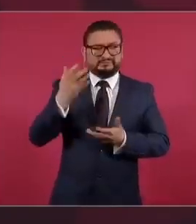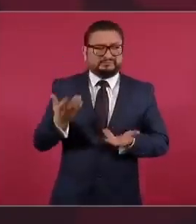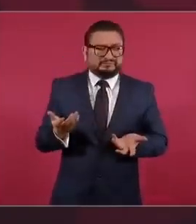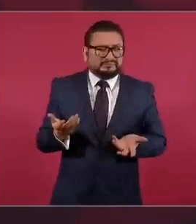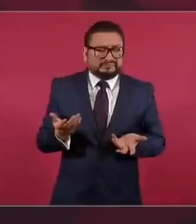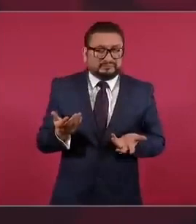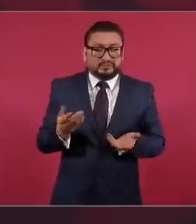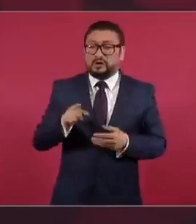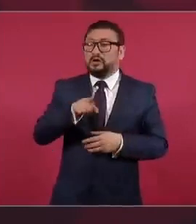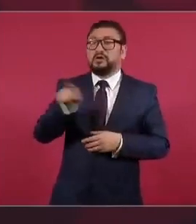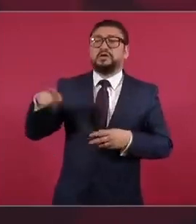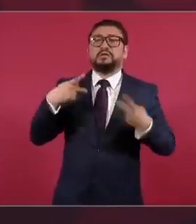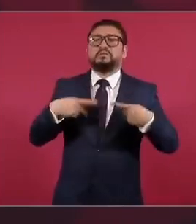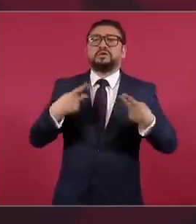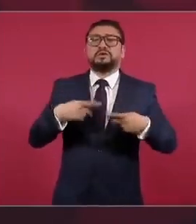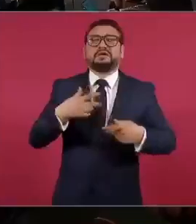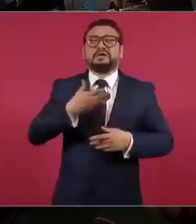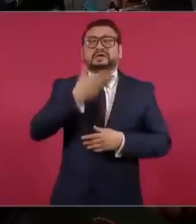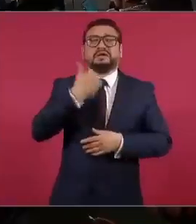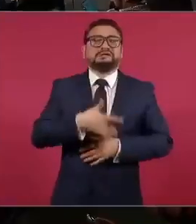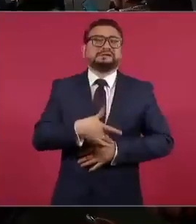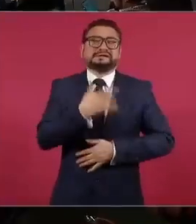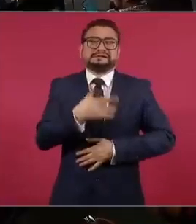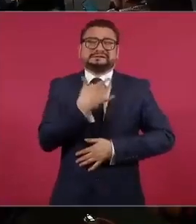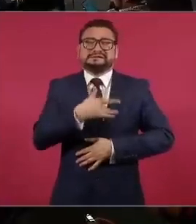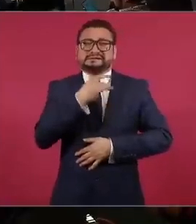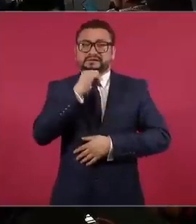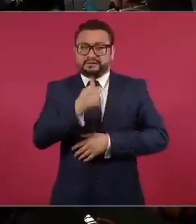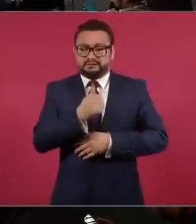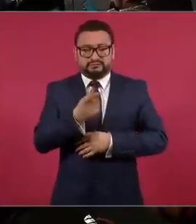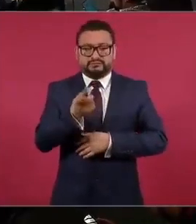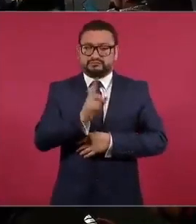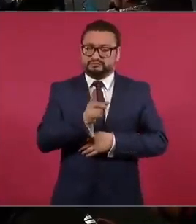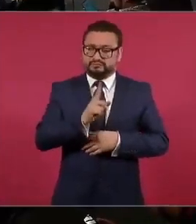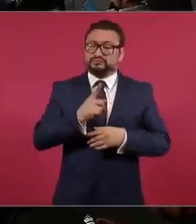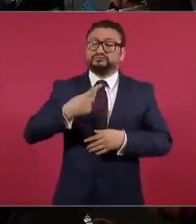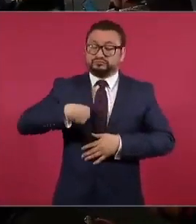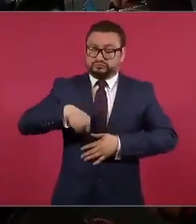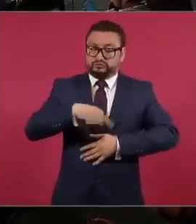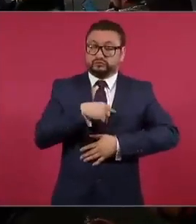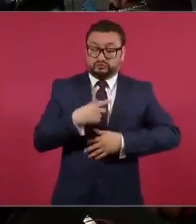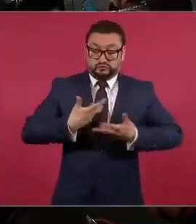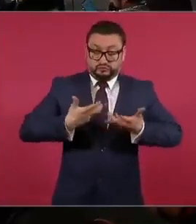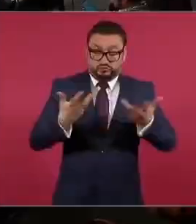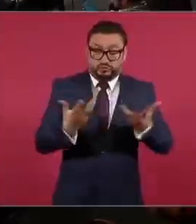que la gente es insensible. Lo que nosotros hemos hecho